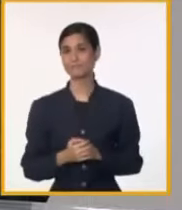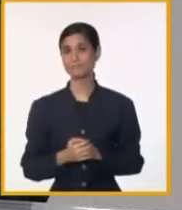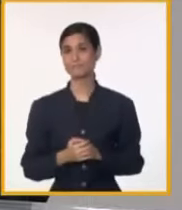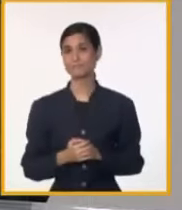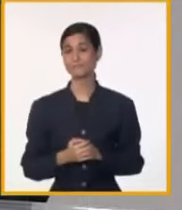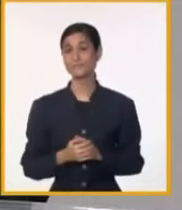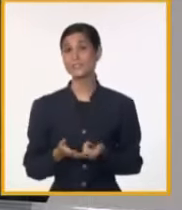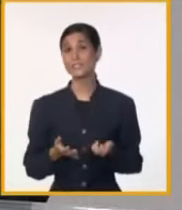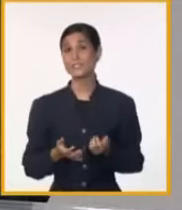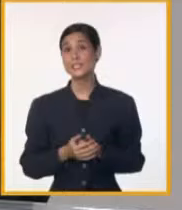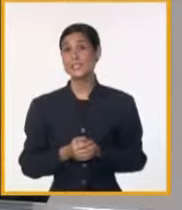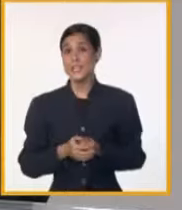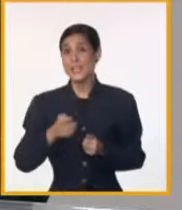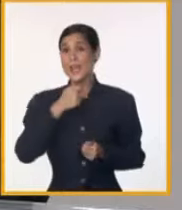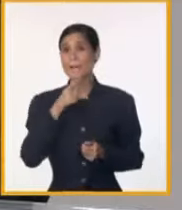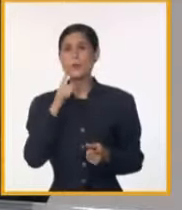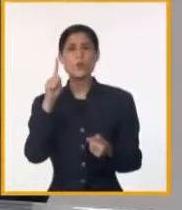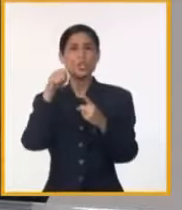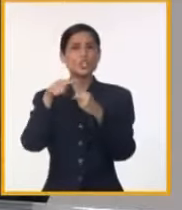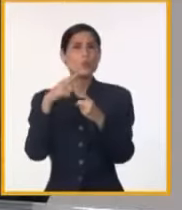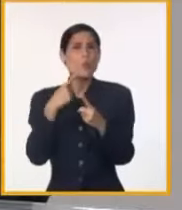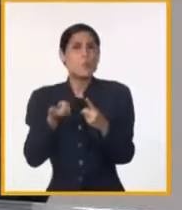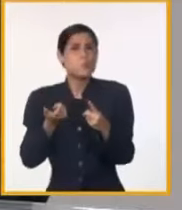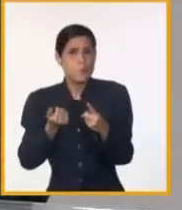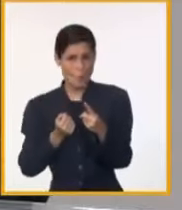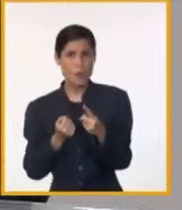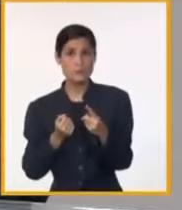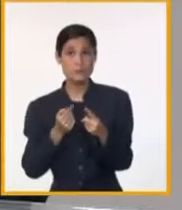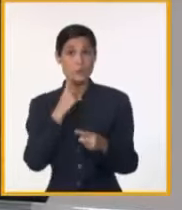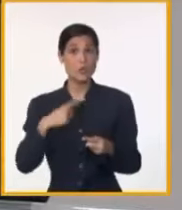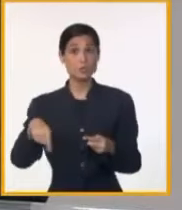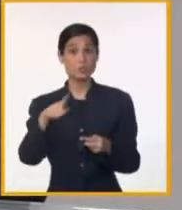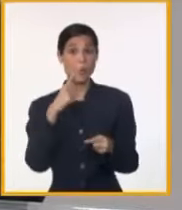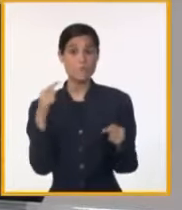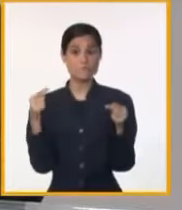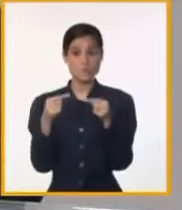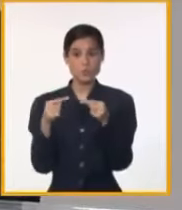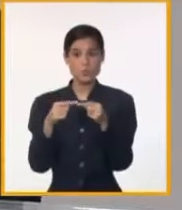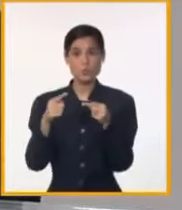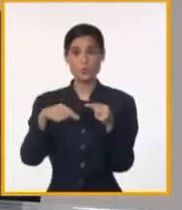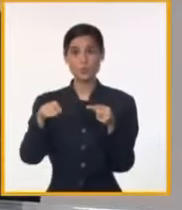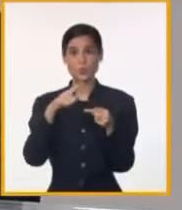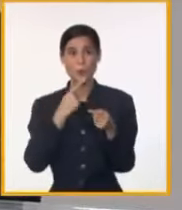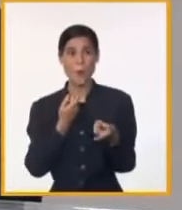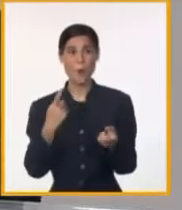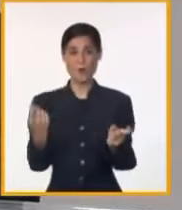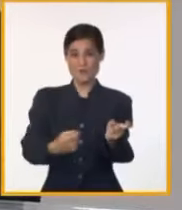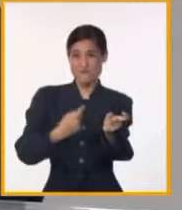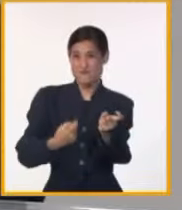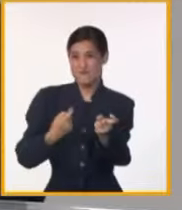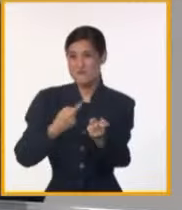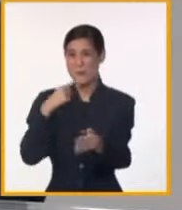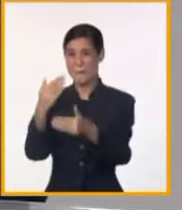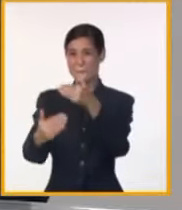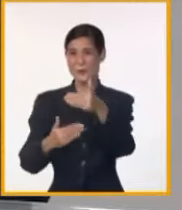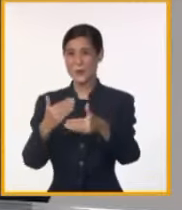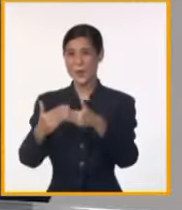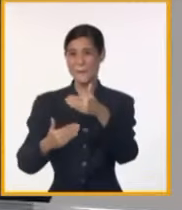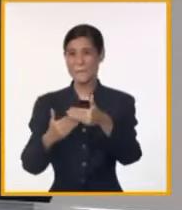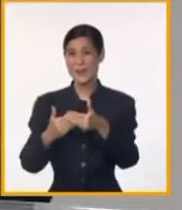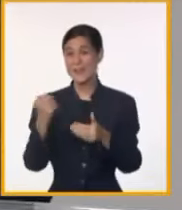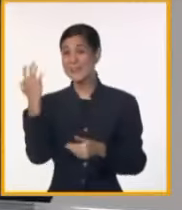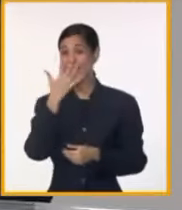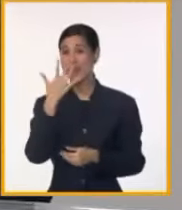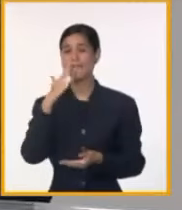el El Gran objetivo de todo esto es un enfrentamiento contra quien consideran su principal adversario que es la República islámica de